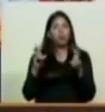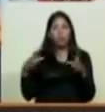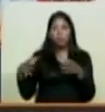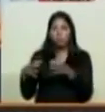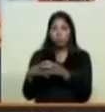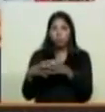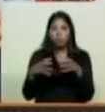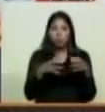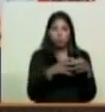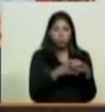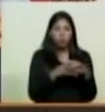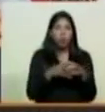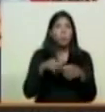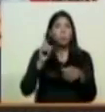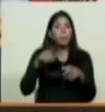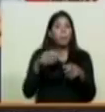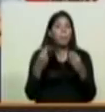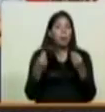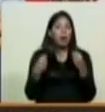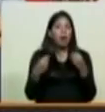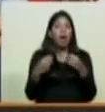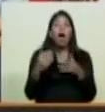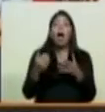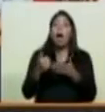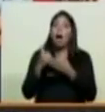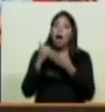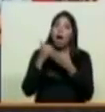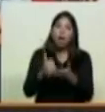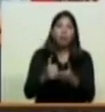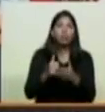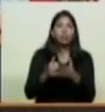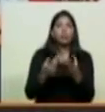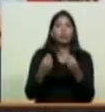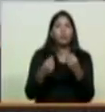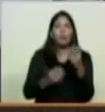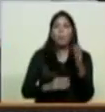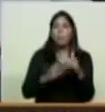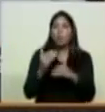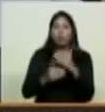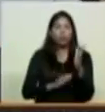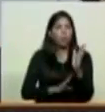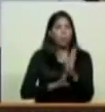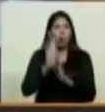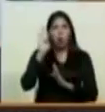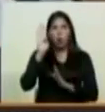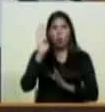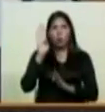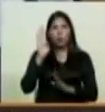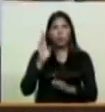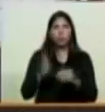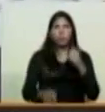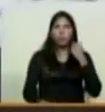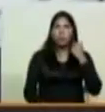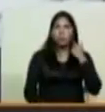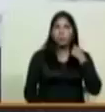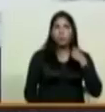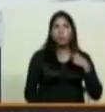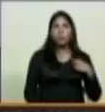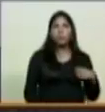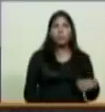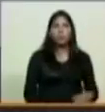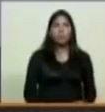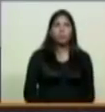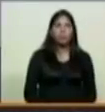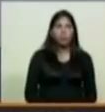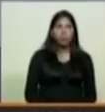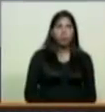de Exportación para ayudar, para contribuir a levantar toda esta potencialidad productiva. El joven bolivariano destacó la importancia de